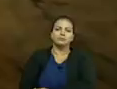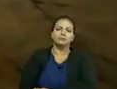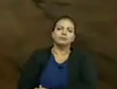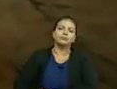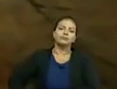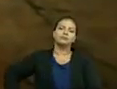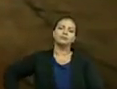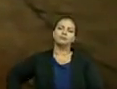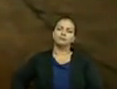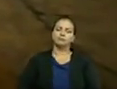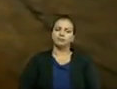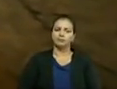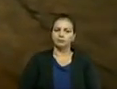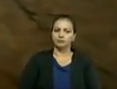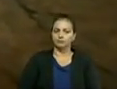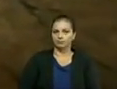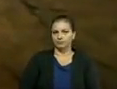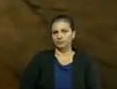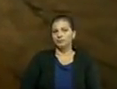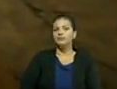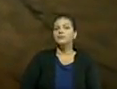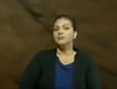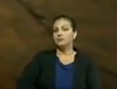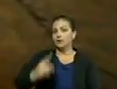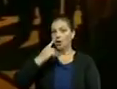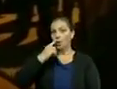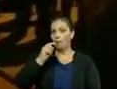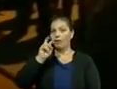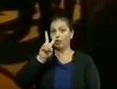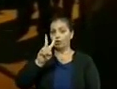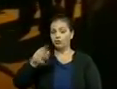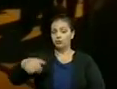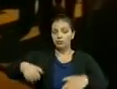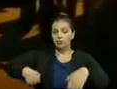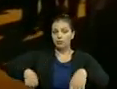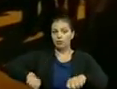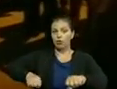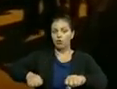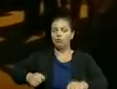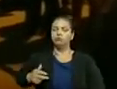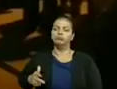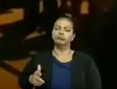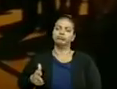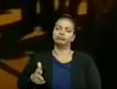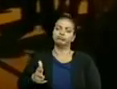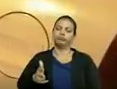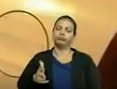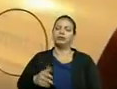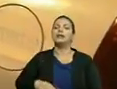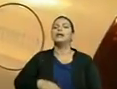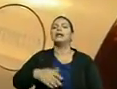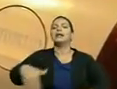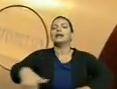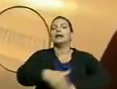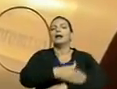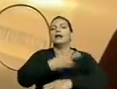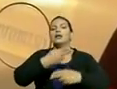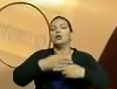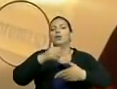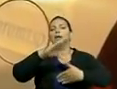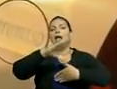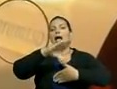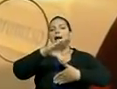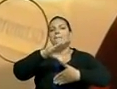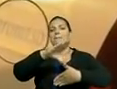Quienes lo mataron andaban en moto y eran 2. El crimen ocurrió en la Avenida América, cerca del reconocido Puente